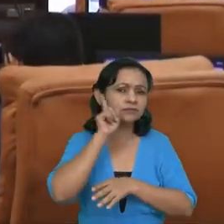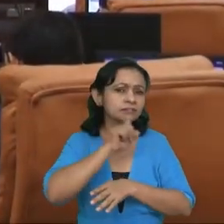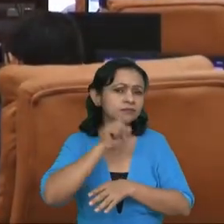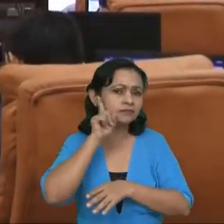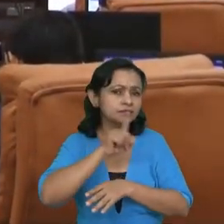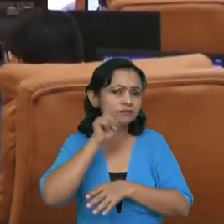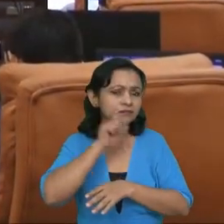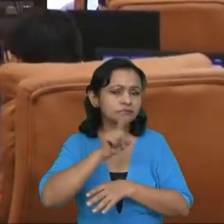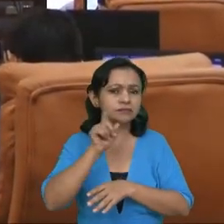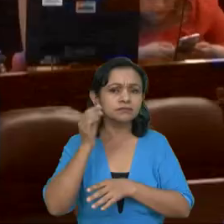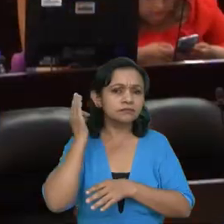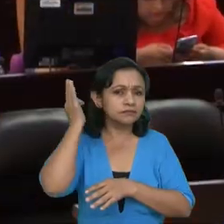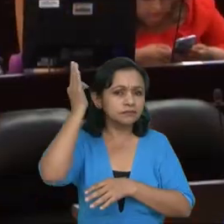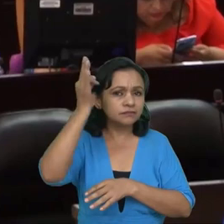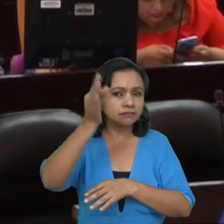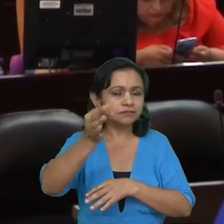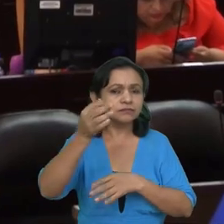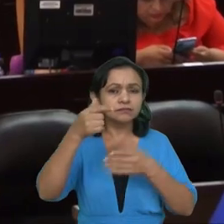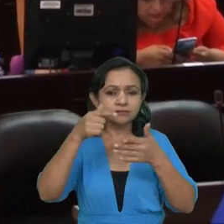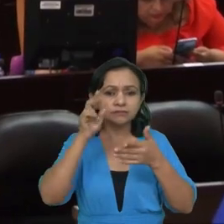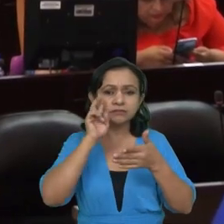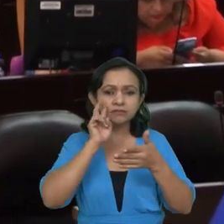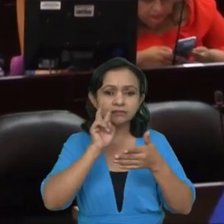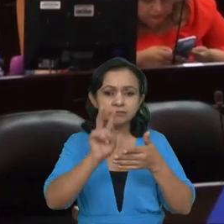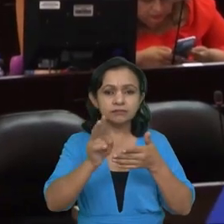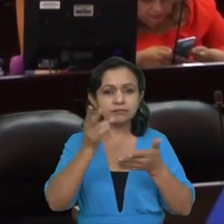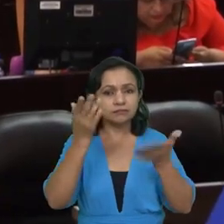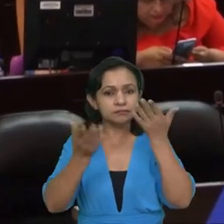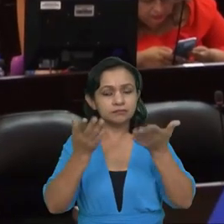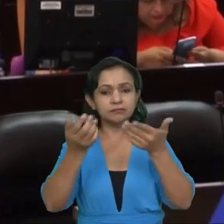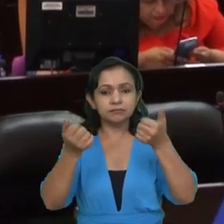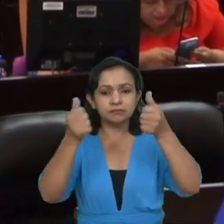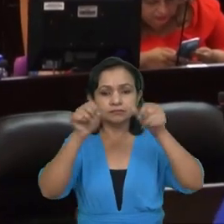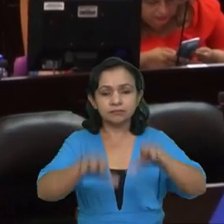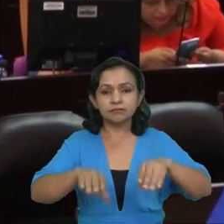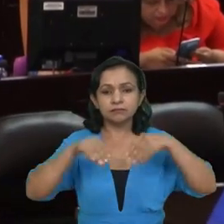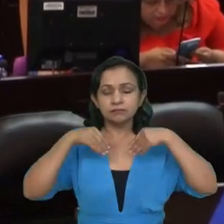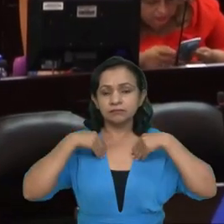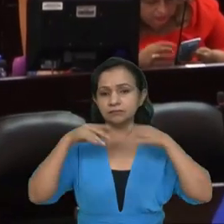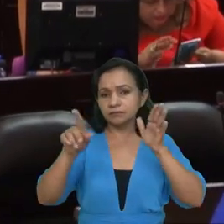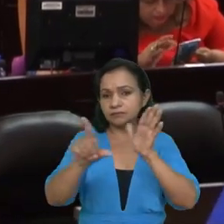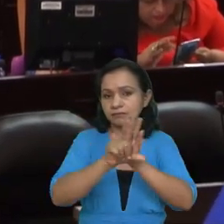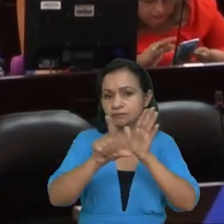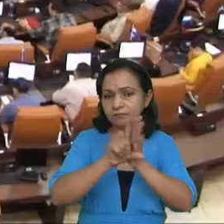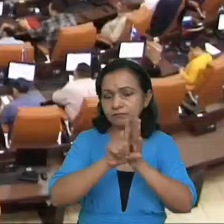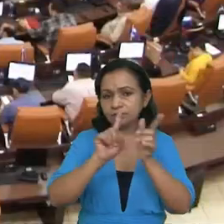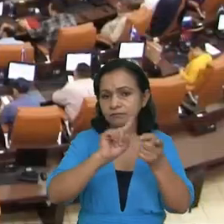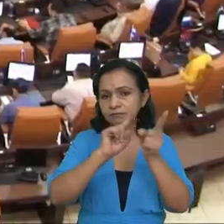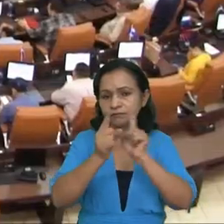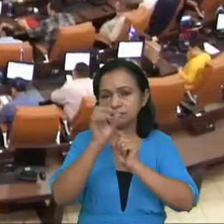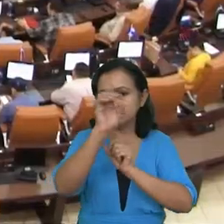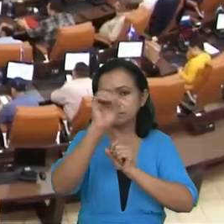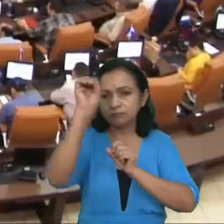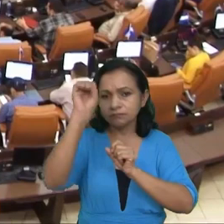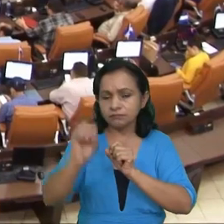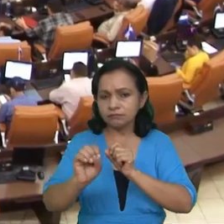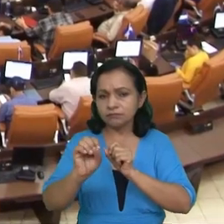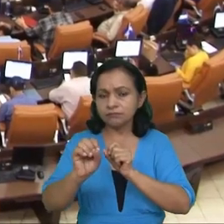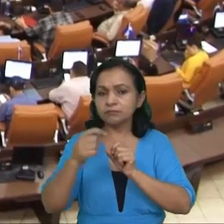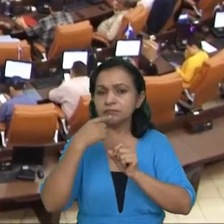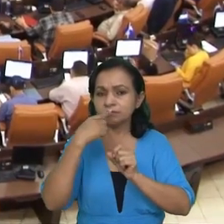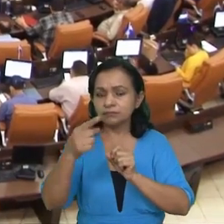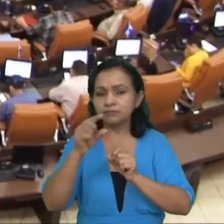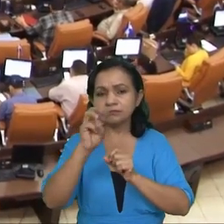news o noticias falsas que circulan en torno a la supuesta aprobación de leyes referidas a reformas fiscales el legislador